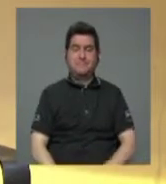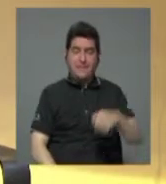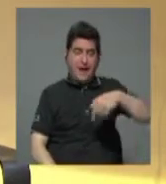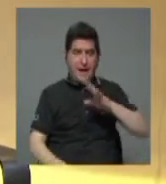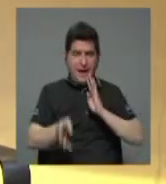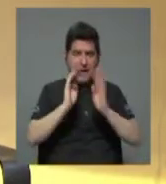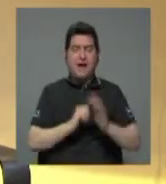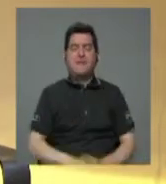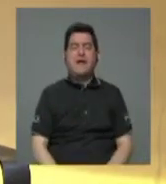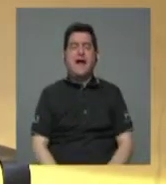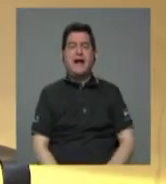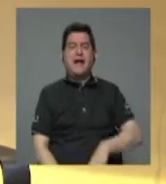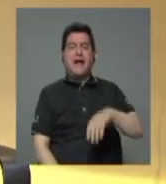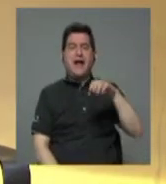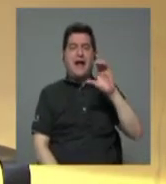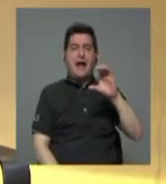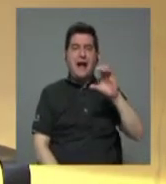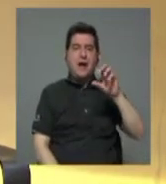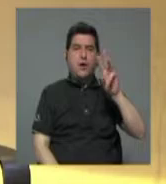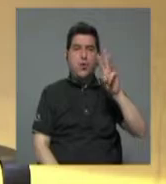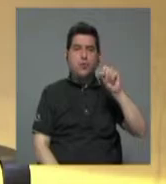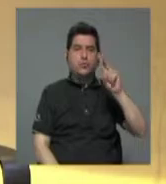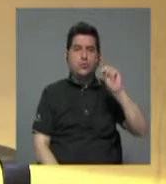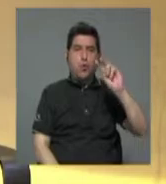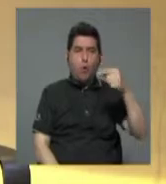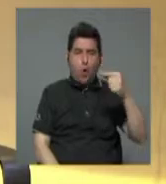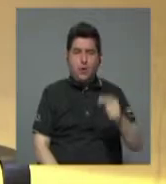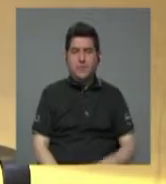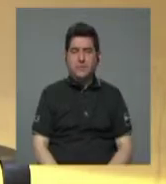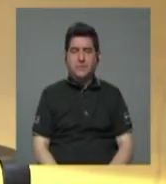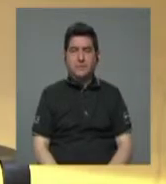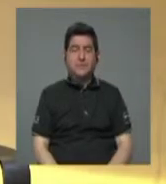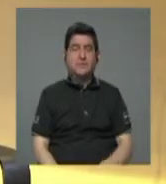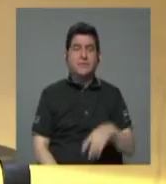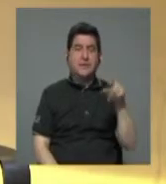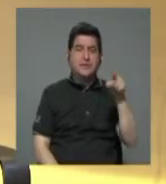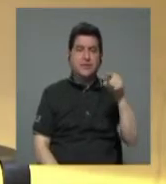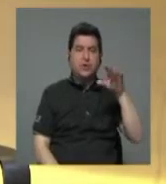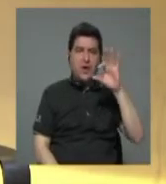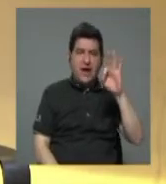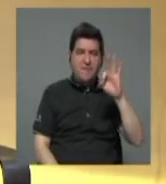conversando con don Carlos Wong de Zona Franca Coyol